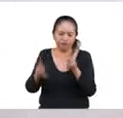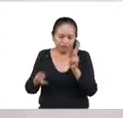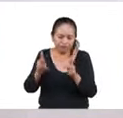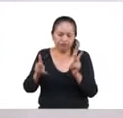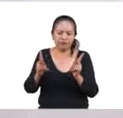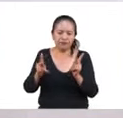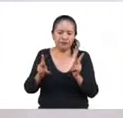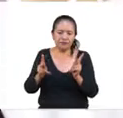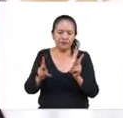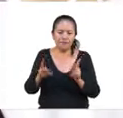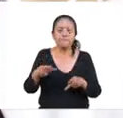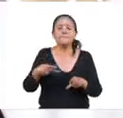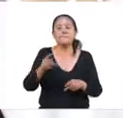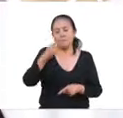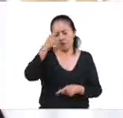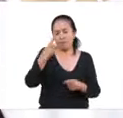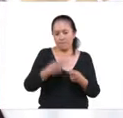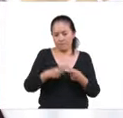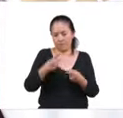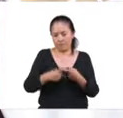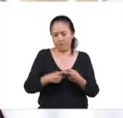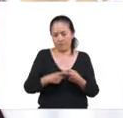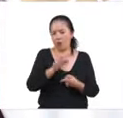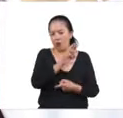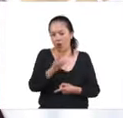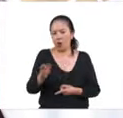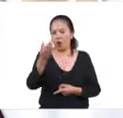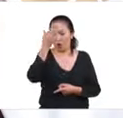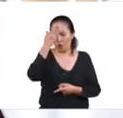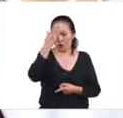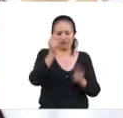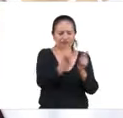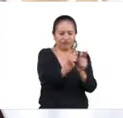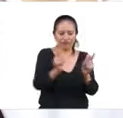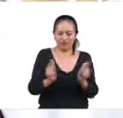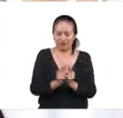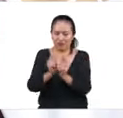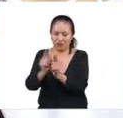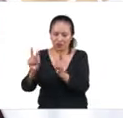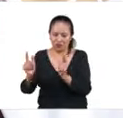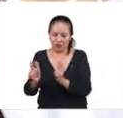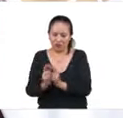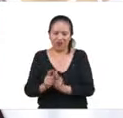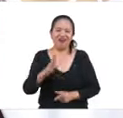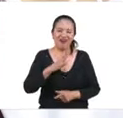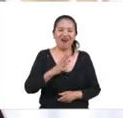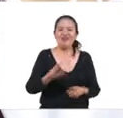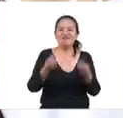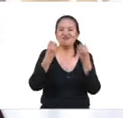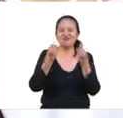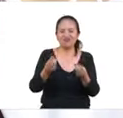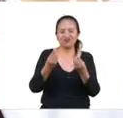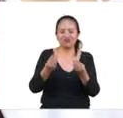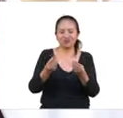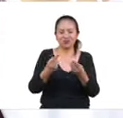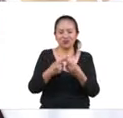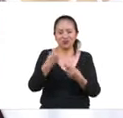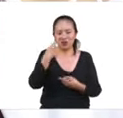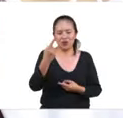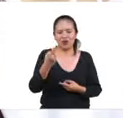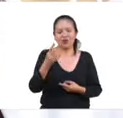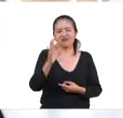primero, reconocer, pues, colectivos que se han manifestado. Hay muchos antimonumentos en Reforma. Está un antimonumento de